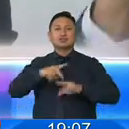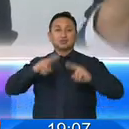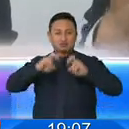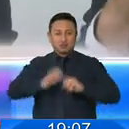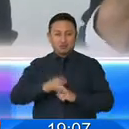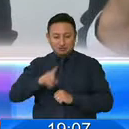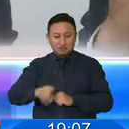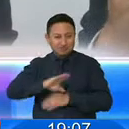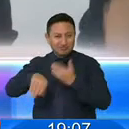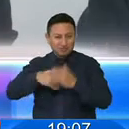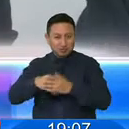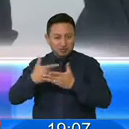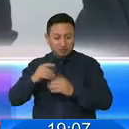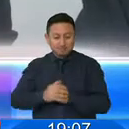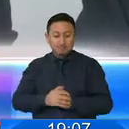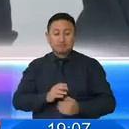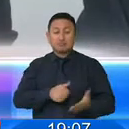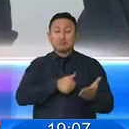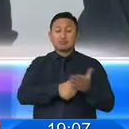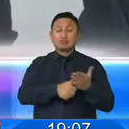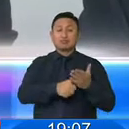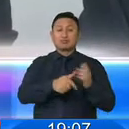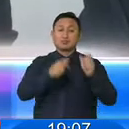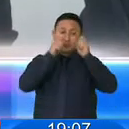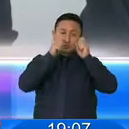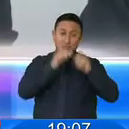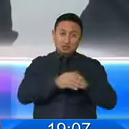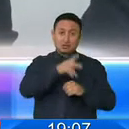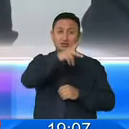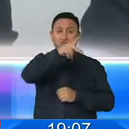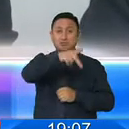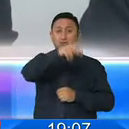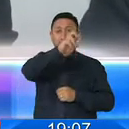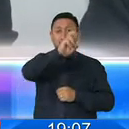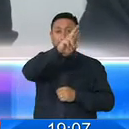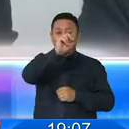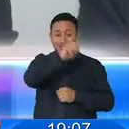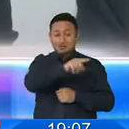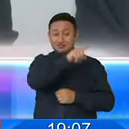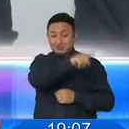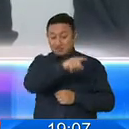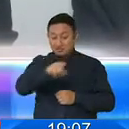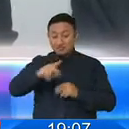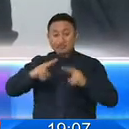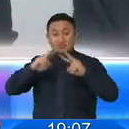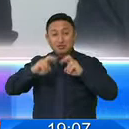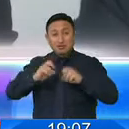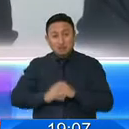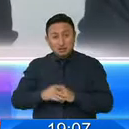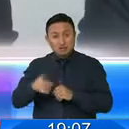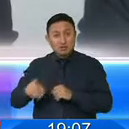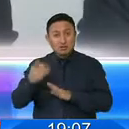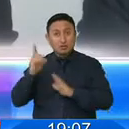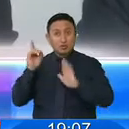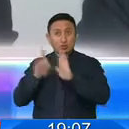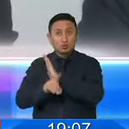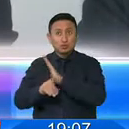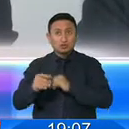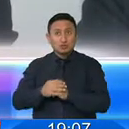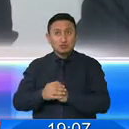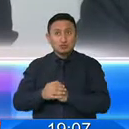al ministro fiscal Paul Pérez, que investigue la denuncia